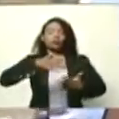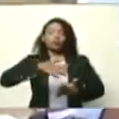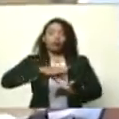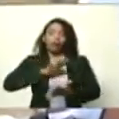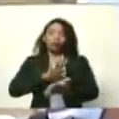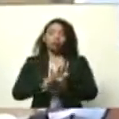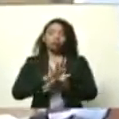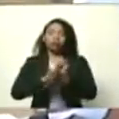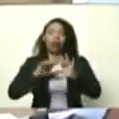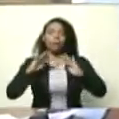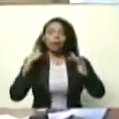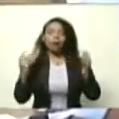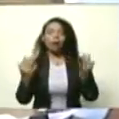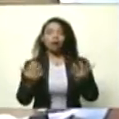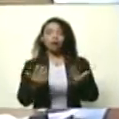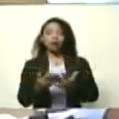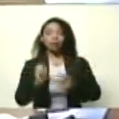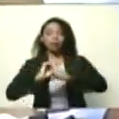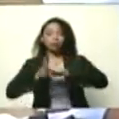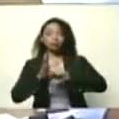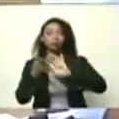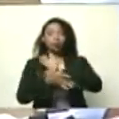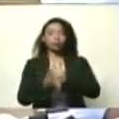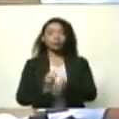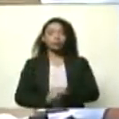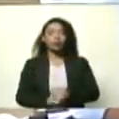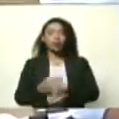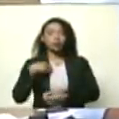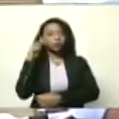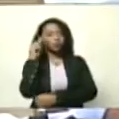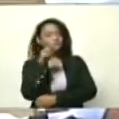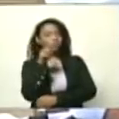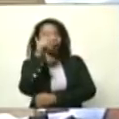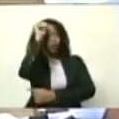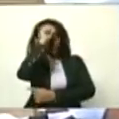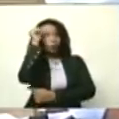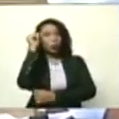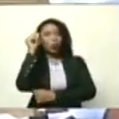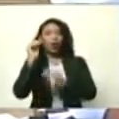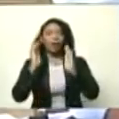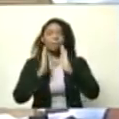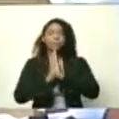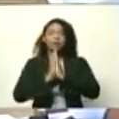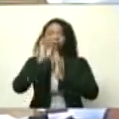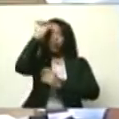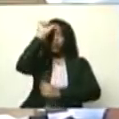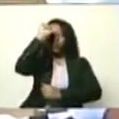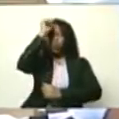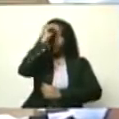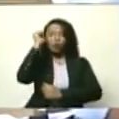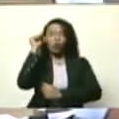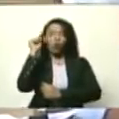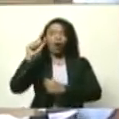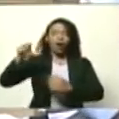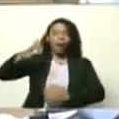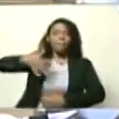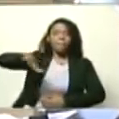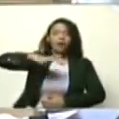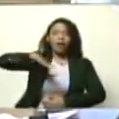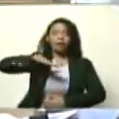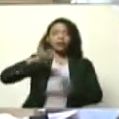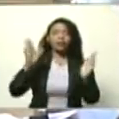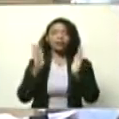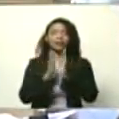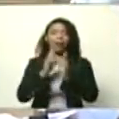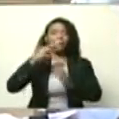a la pandemia del COVID-19. Yo veía el domingo, la misa del domingo en la Plaza San Pedro